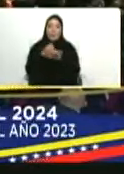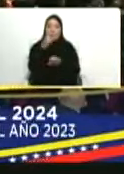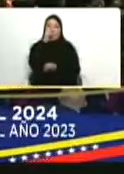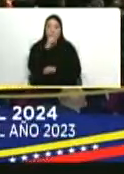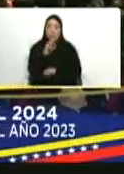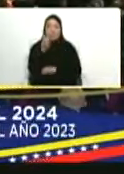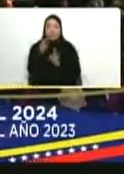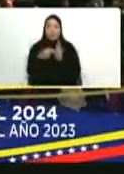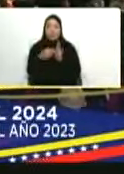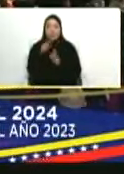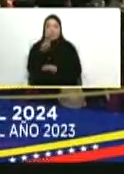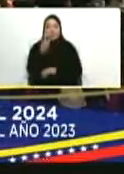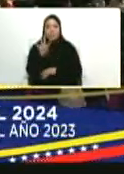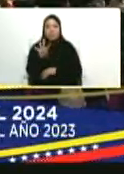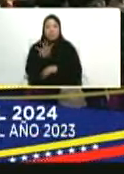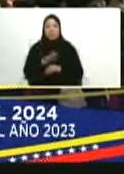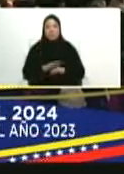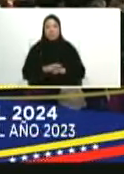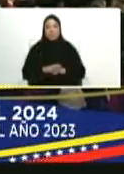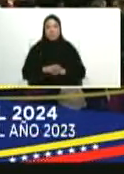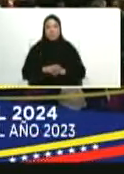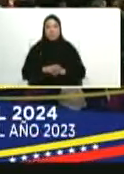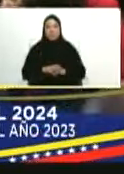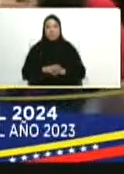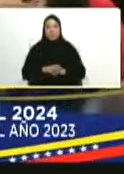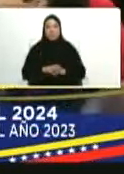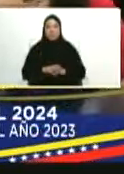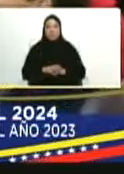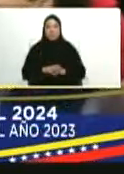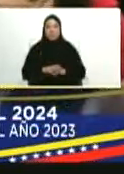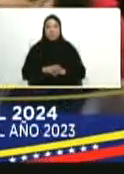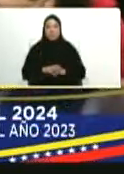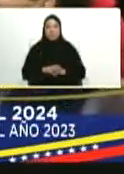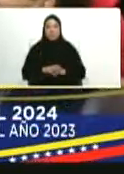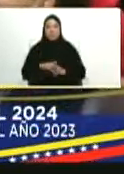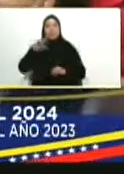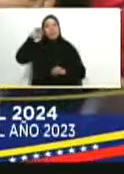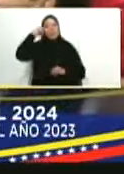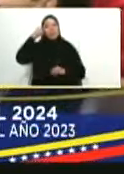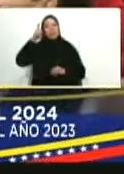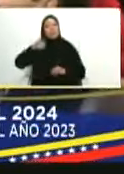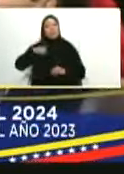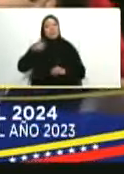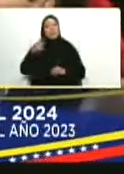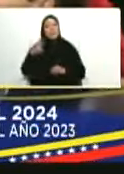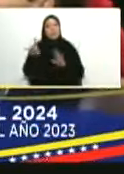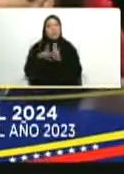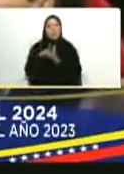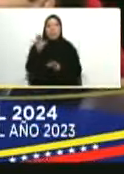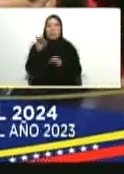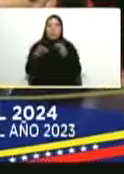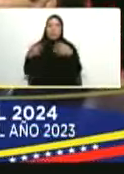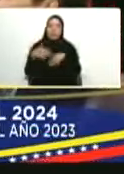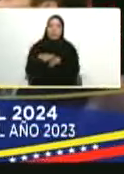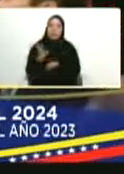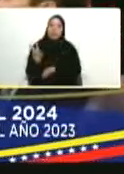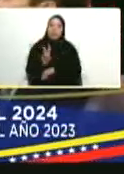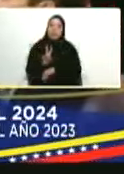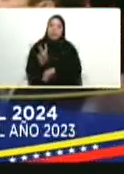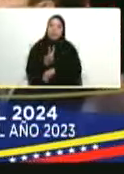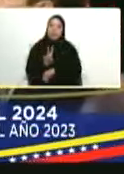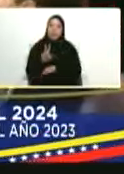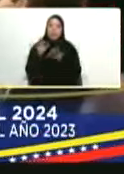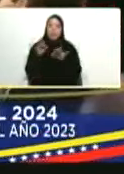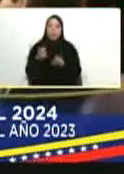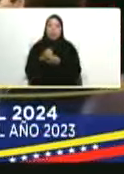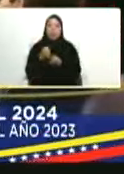judicial 2024. Debemos recordar también que se consolida la seguridad integral de la nación y se